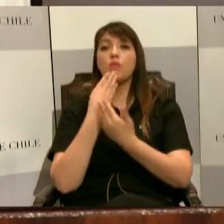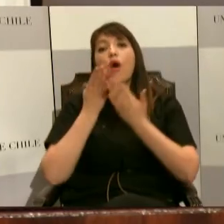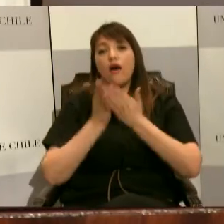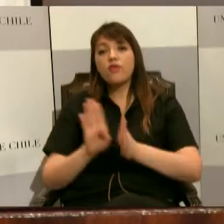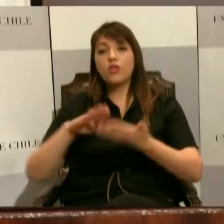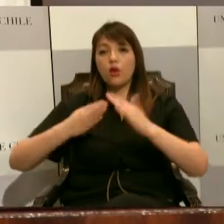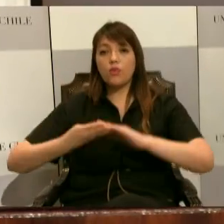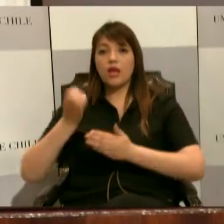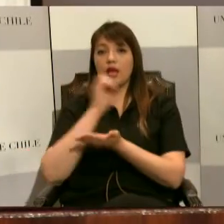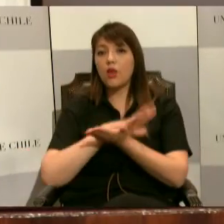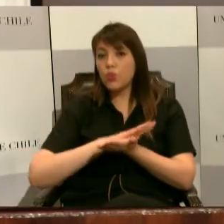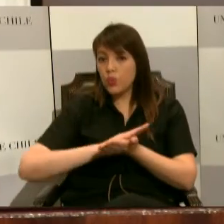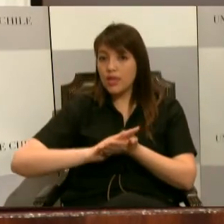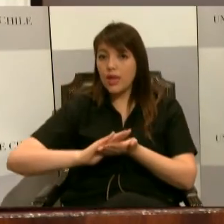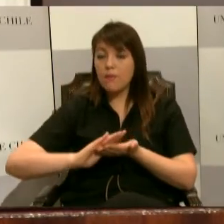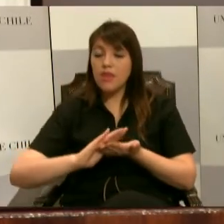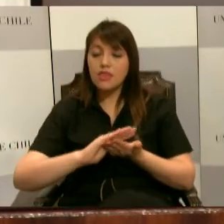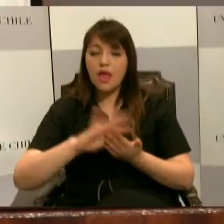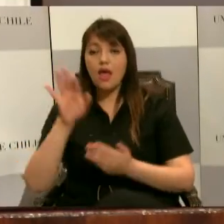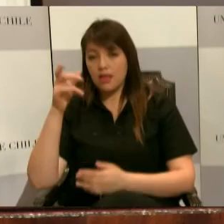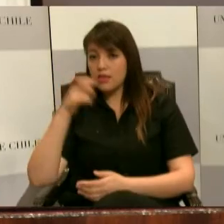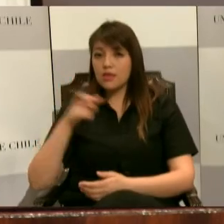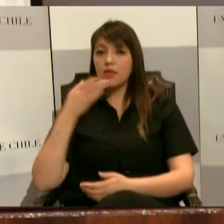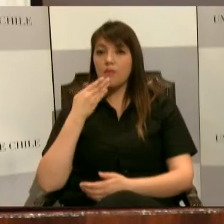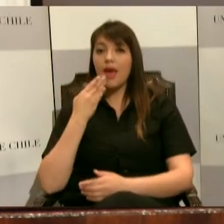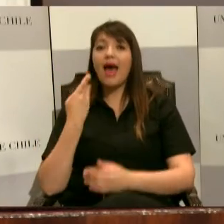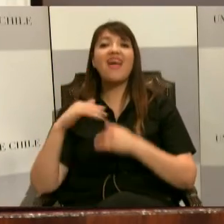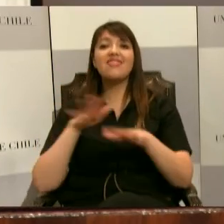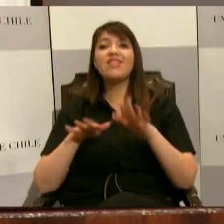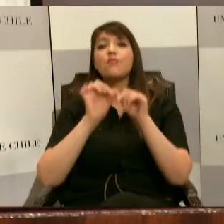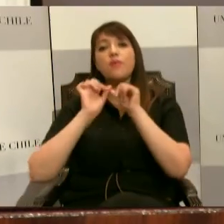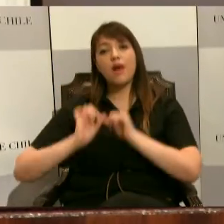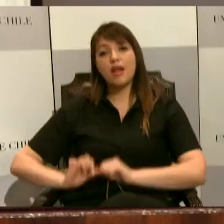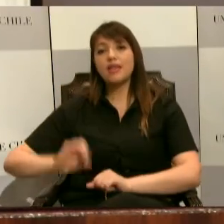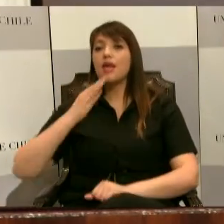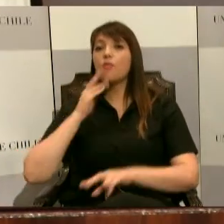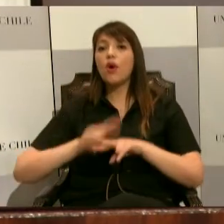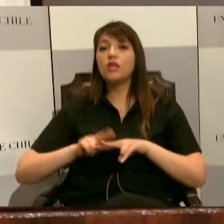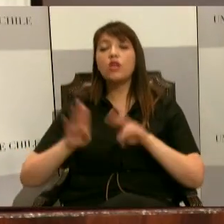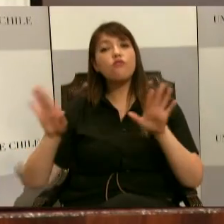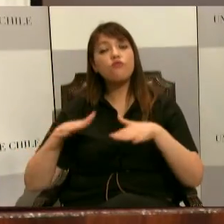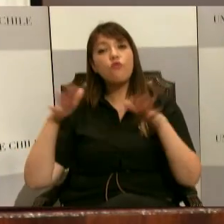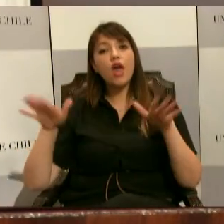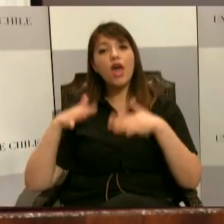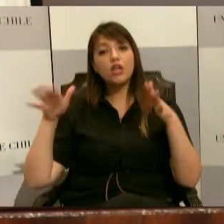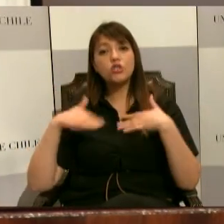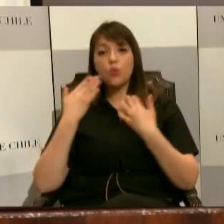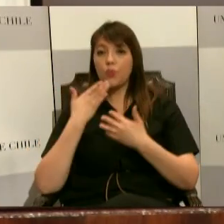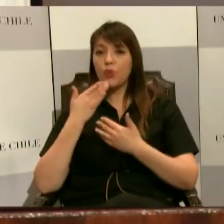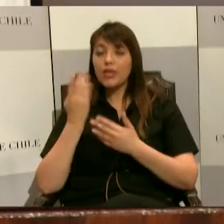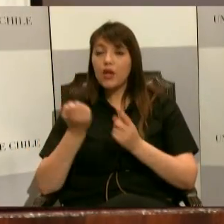comunidad en forma gratuita la Sala Museo Gabriela Mistral, que contará con actividades permanentes. Hemos realizado un esfuerzo sostenido por transmitir los